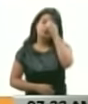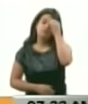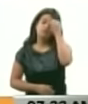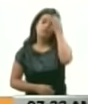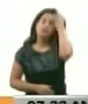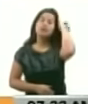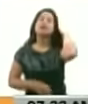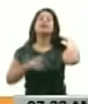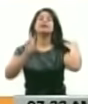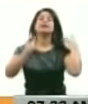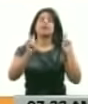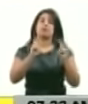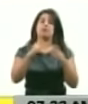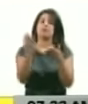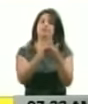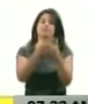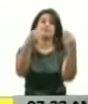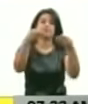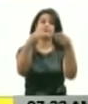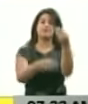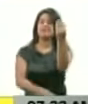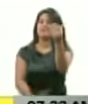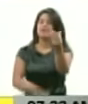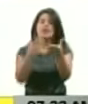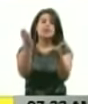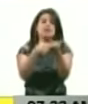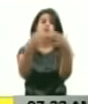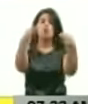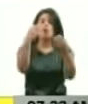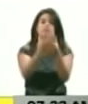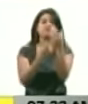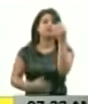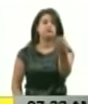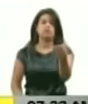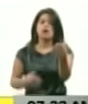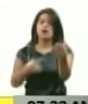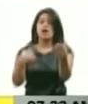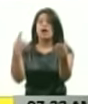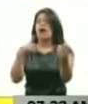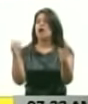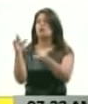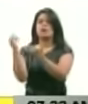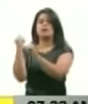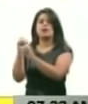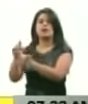formato extraordinario. O sea, nada suplanta poder tener un libro en las manos. Pero